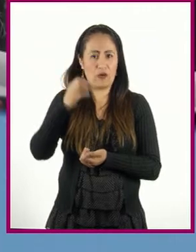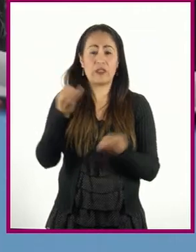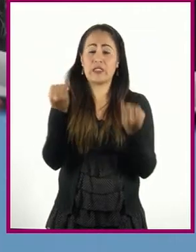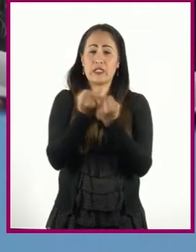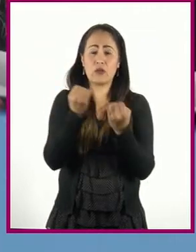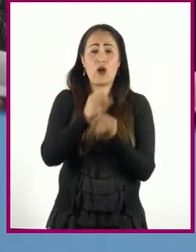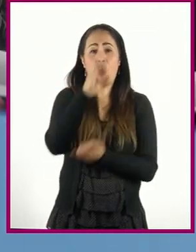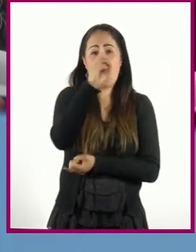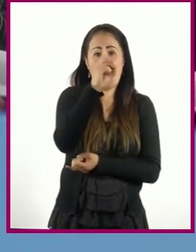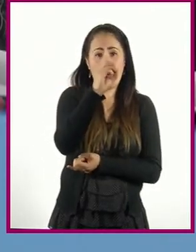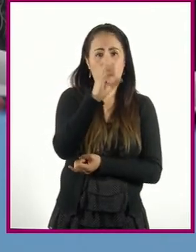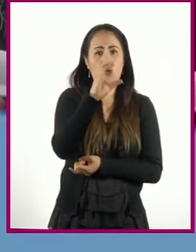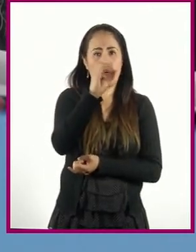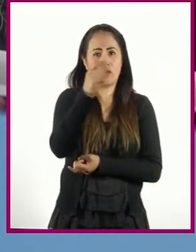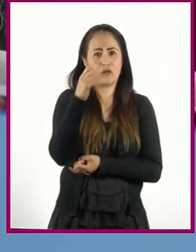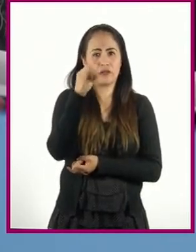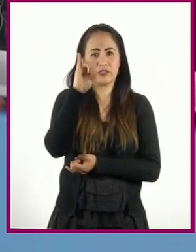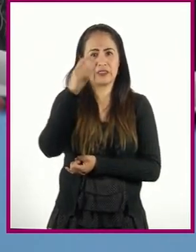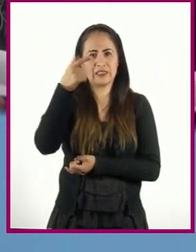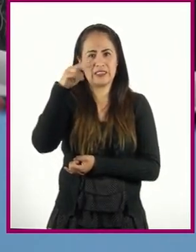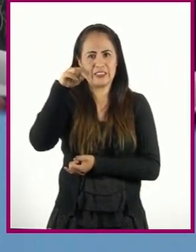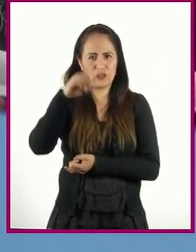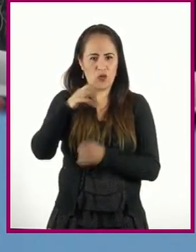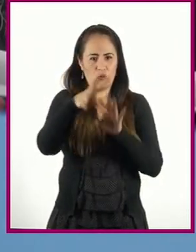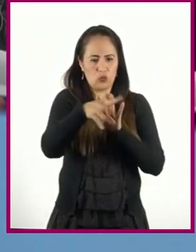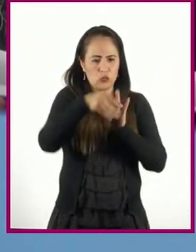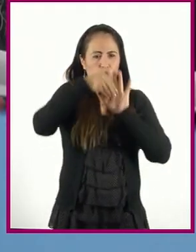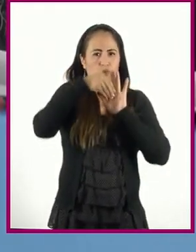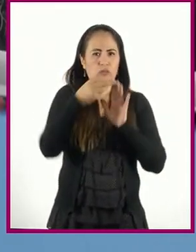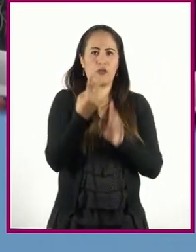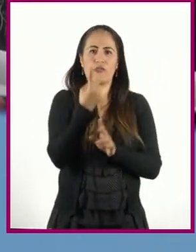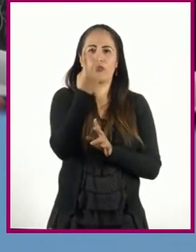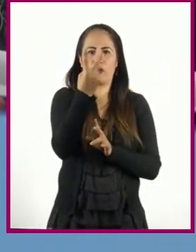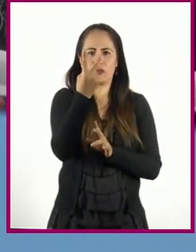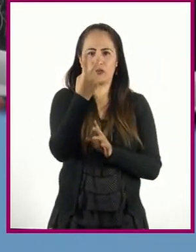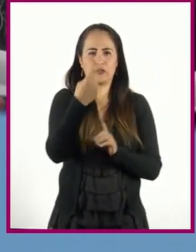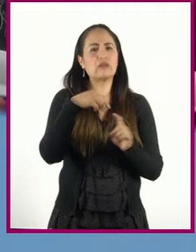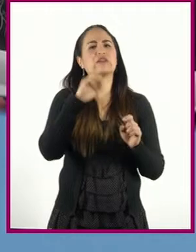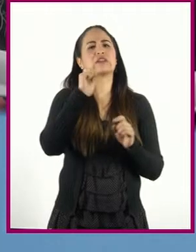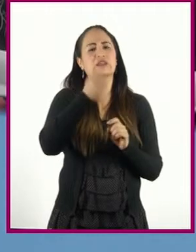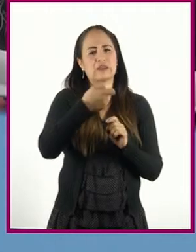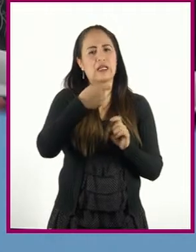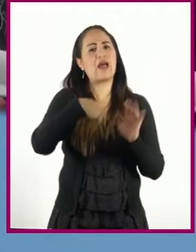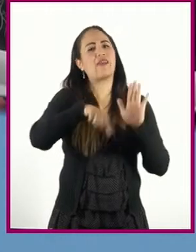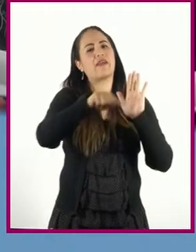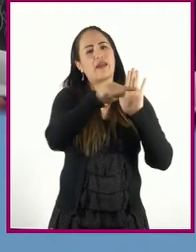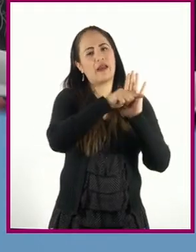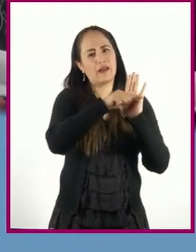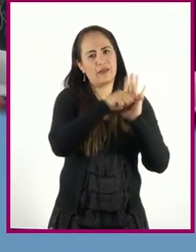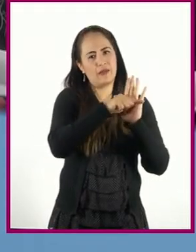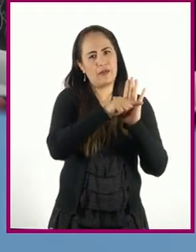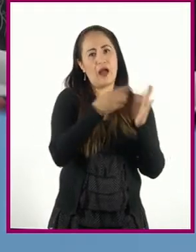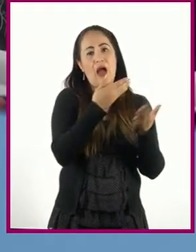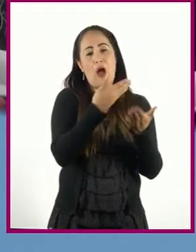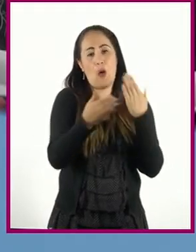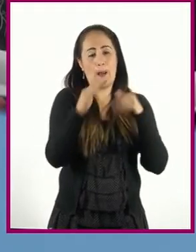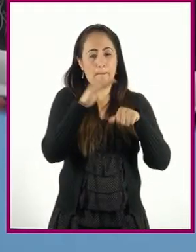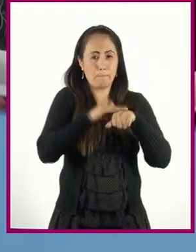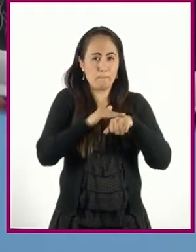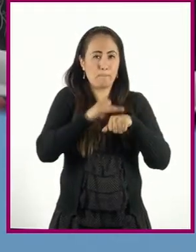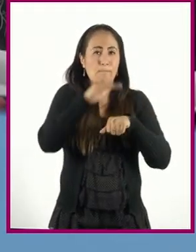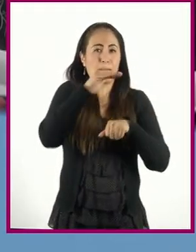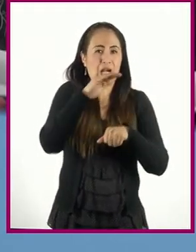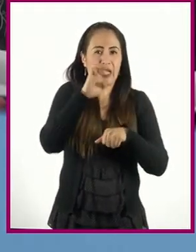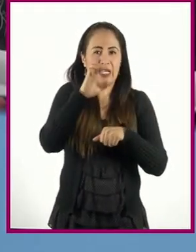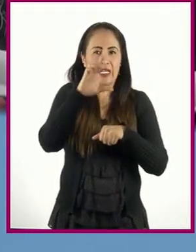2 electrones, los que ocasionan que este átomo tenga una carga negativa, ya que ahora tiene un número mayor de